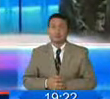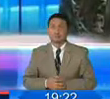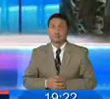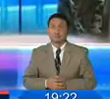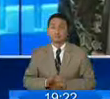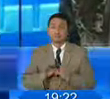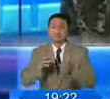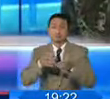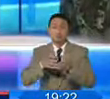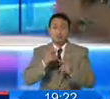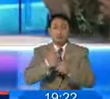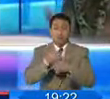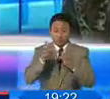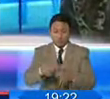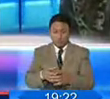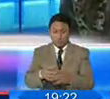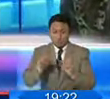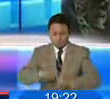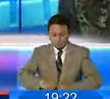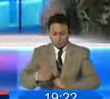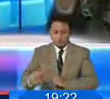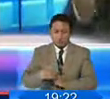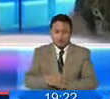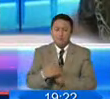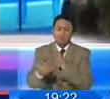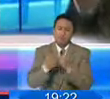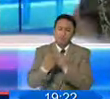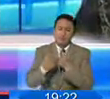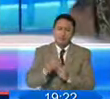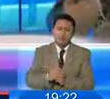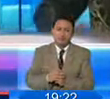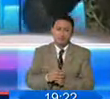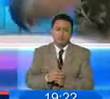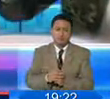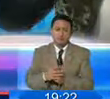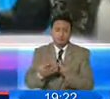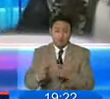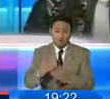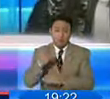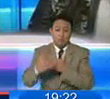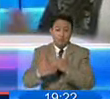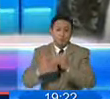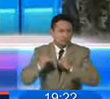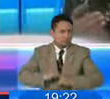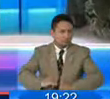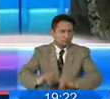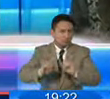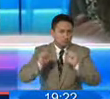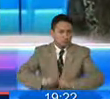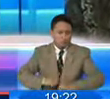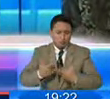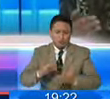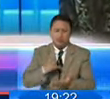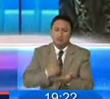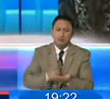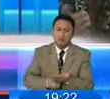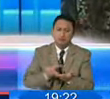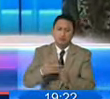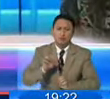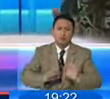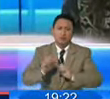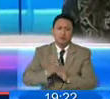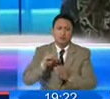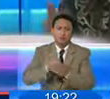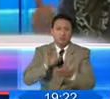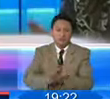sectores productivos del país para sentarse en una mesa de diálogo que no sea una mesa, sino un proceso permanente en el que se pueda analizar y evaluar la